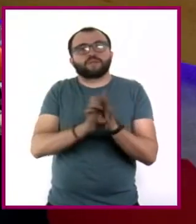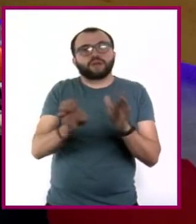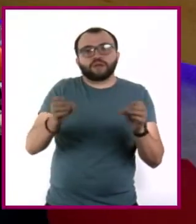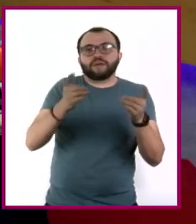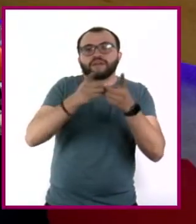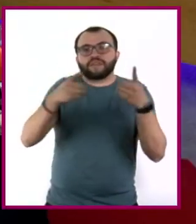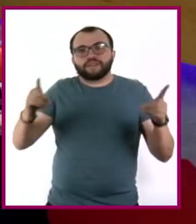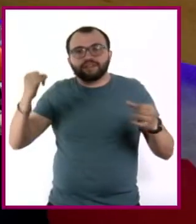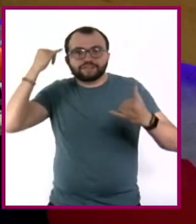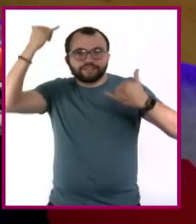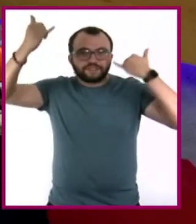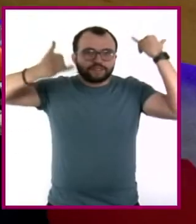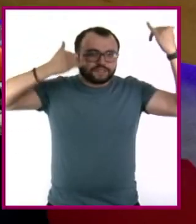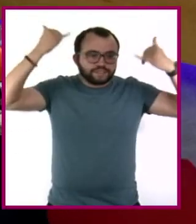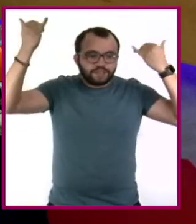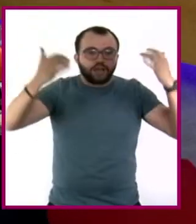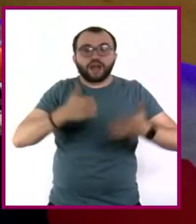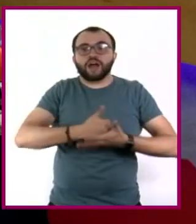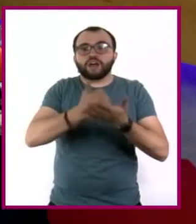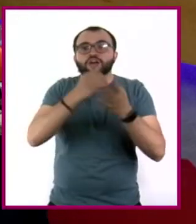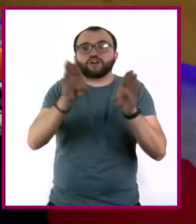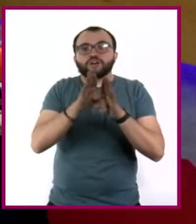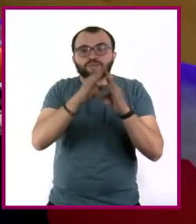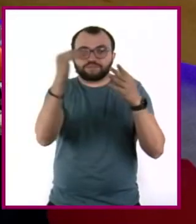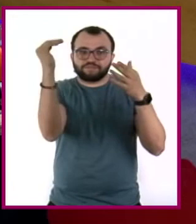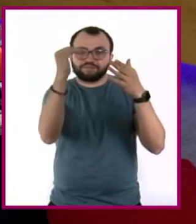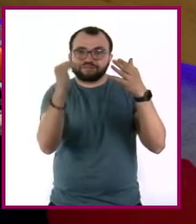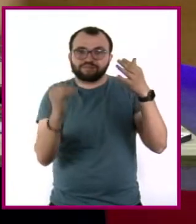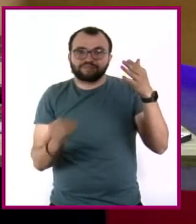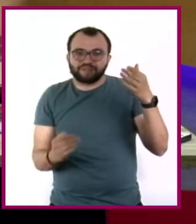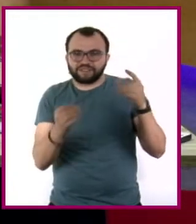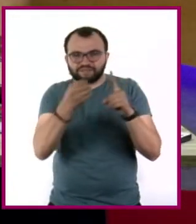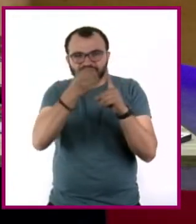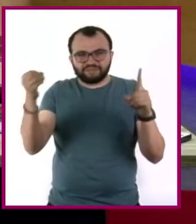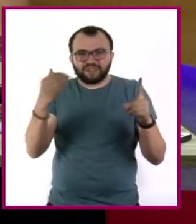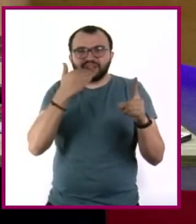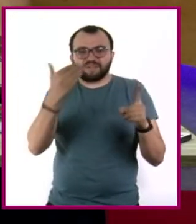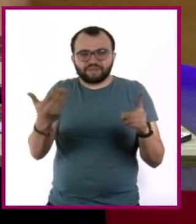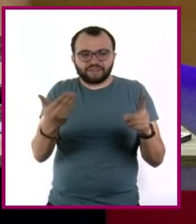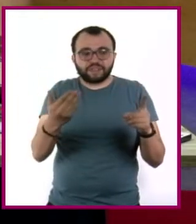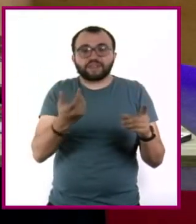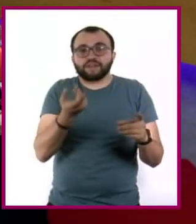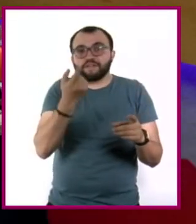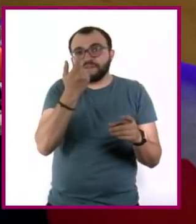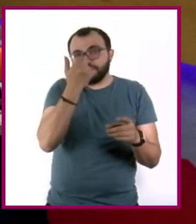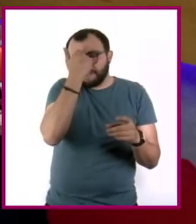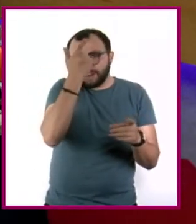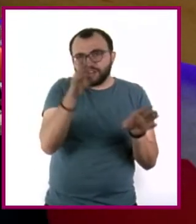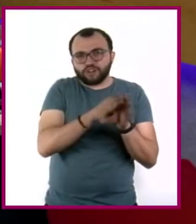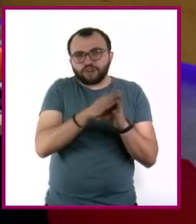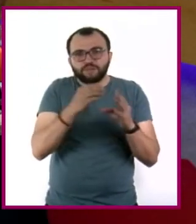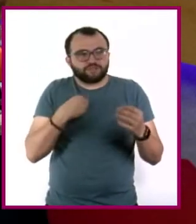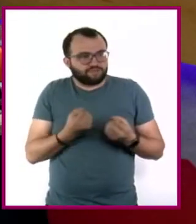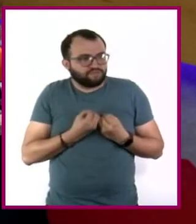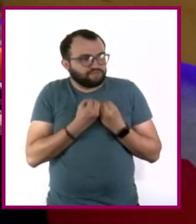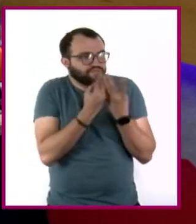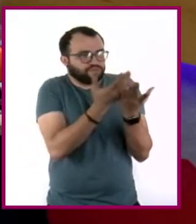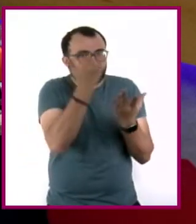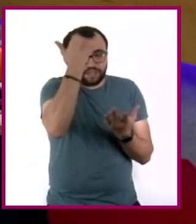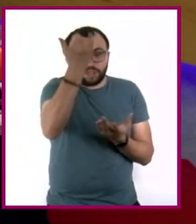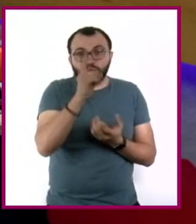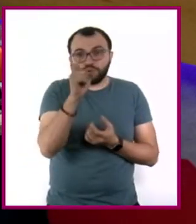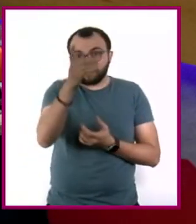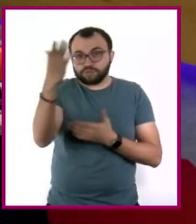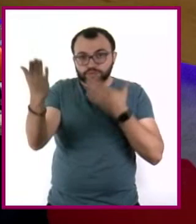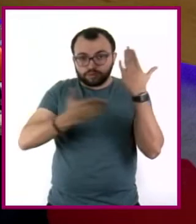nuestra creatividad. Ayuda a una mejor estructura del pensamiento y análisis. Y facilita la expresión de ideas. Cuando estás estudiando, no olvides que